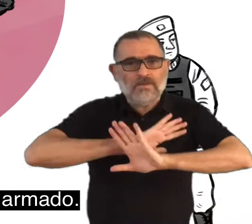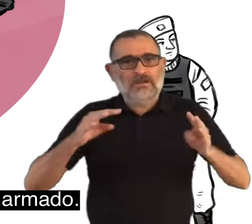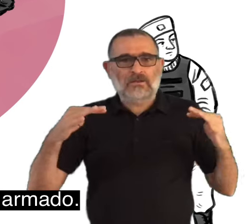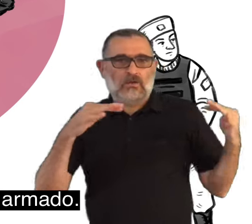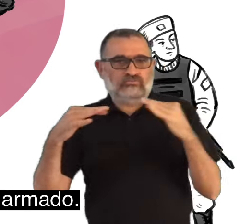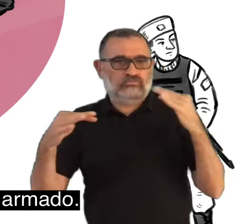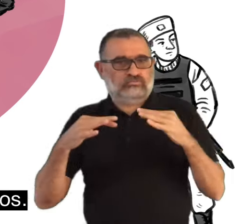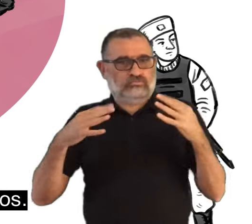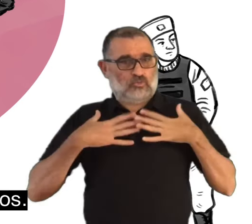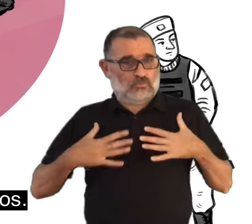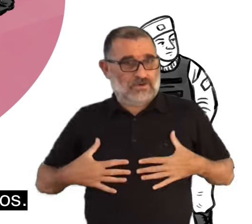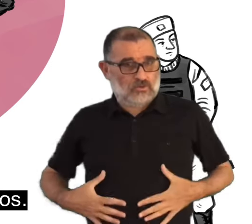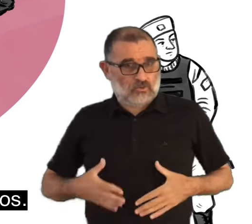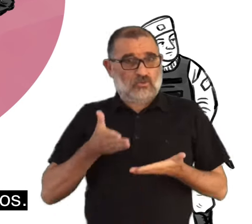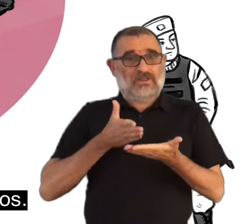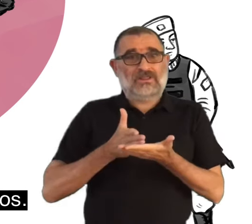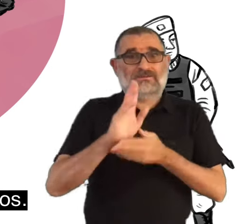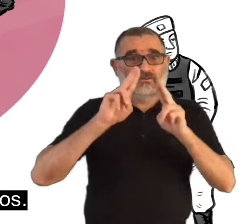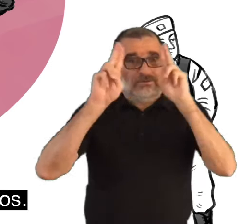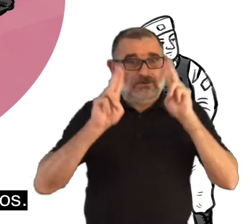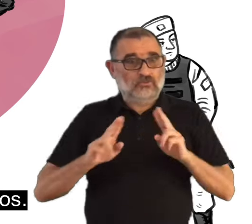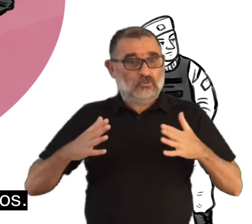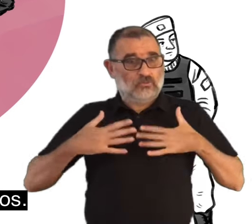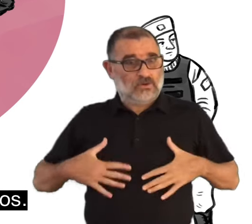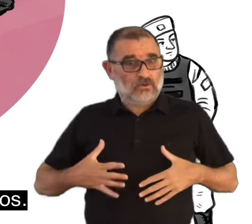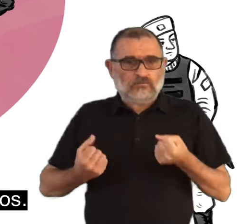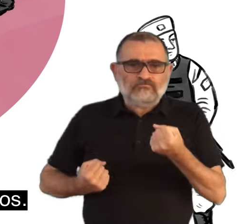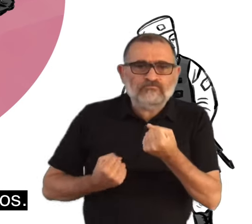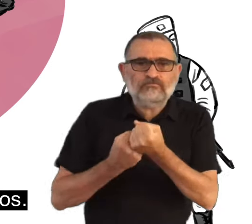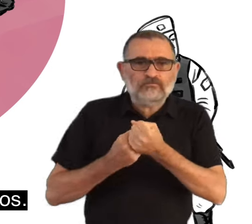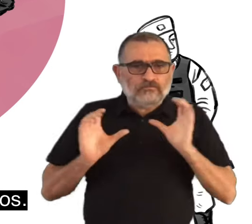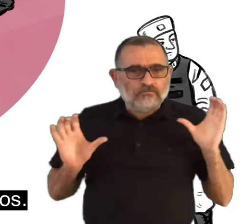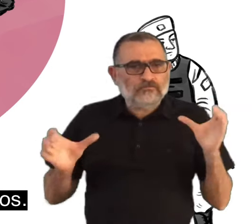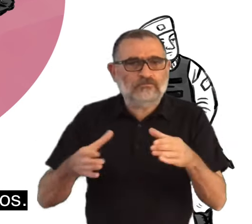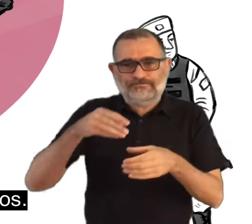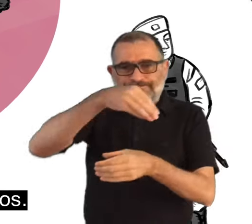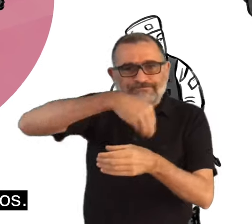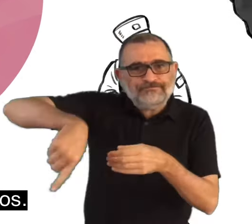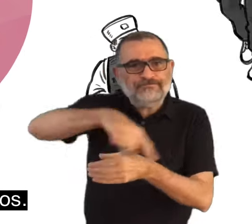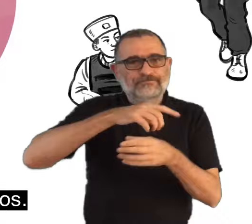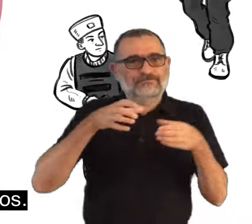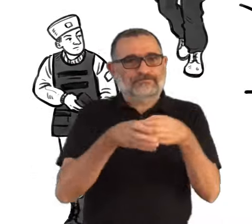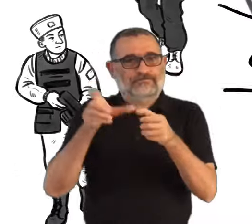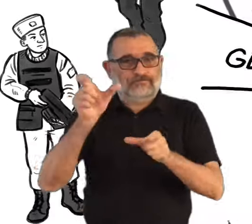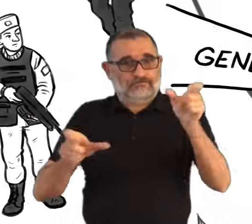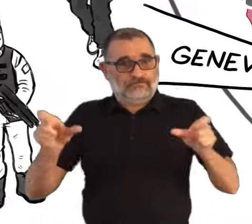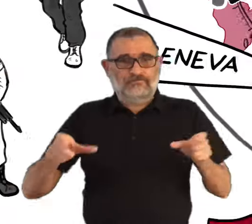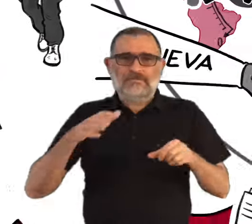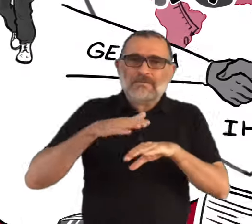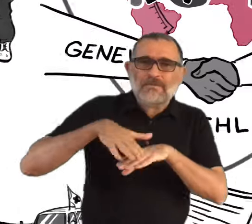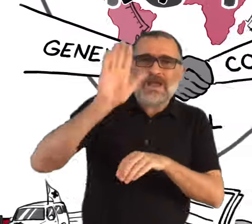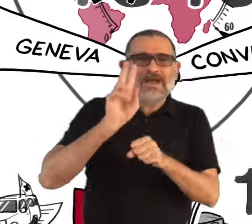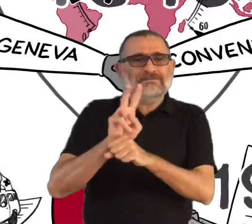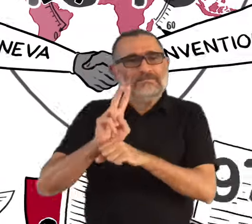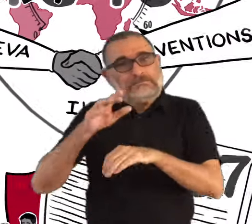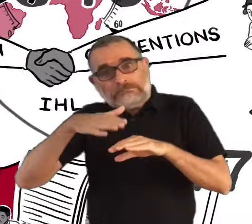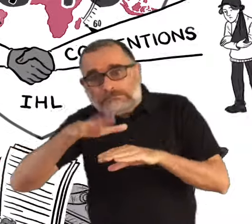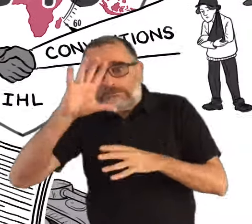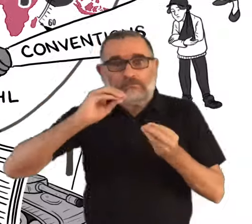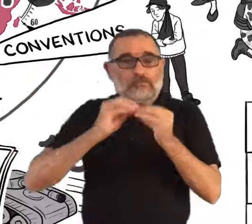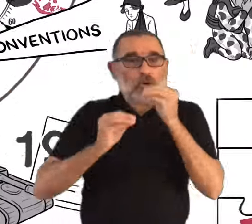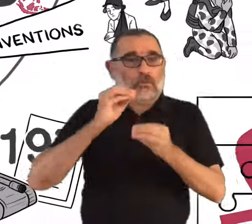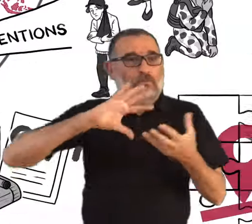de conflicto armado. El derecho internacional humanitario defiende a la humanidad en medio de los conflictos. Su objetivo es prevenir lo peor en